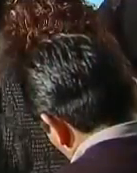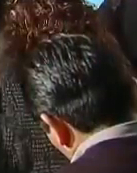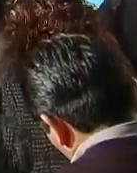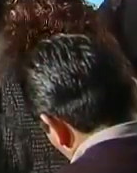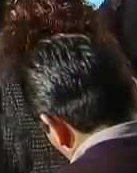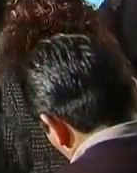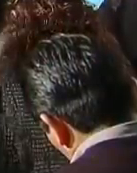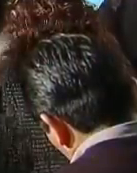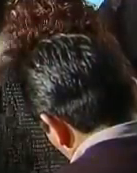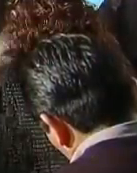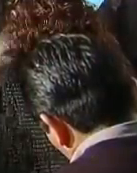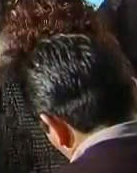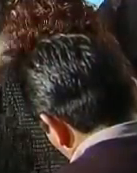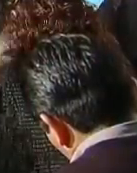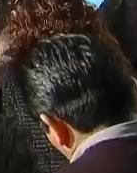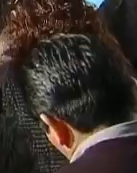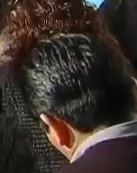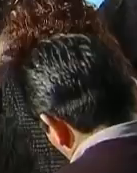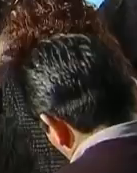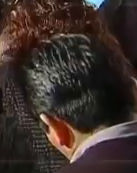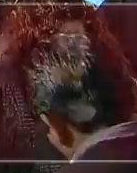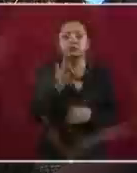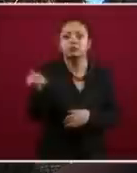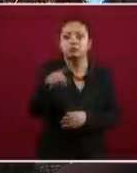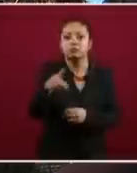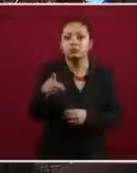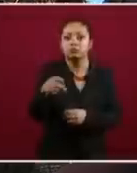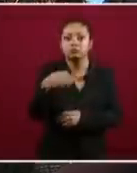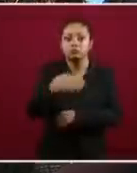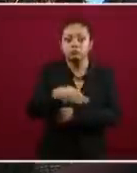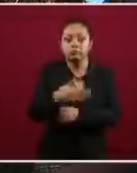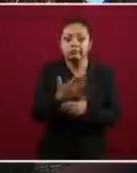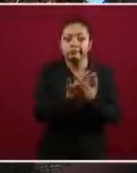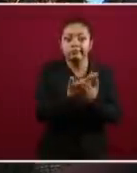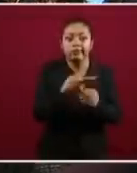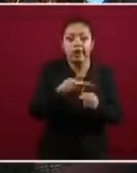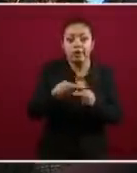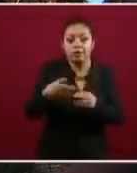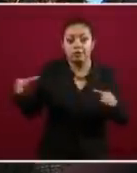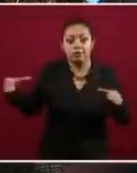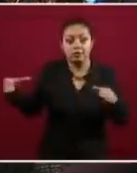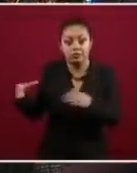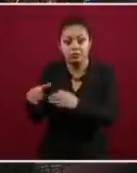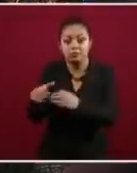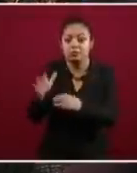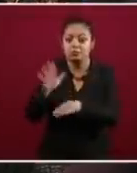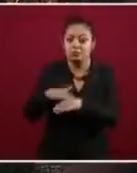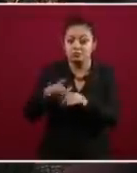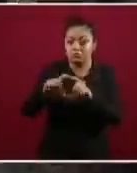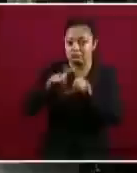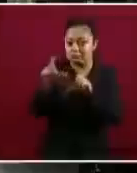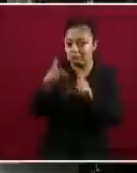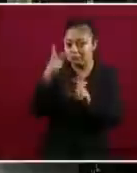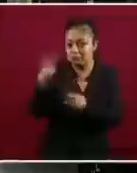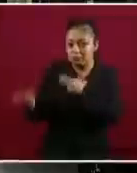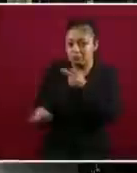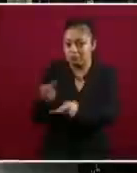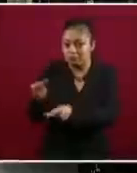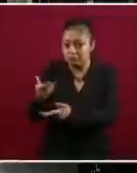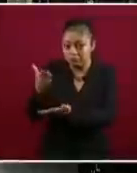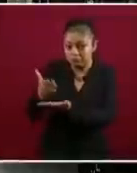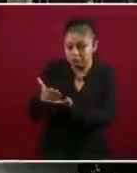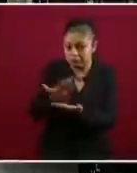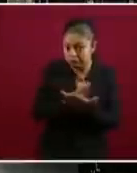de la gente de una consulta, podría frenar la obra temporalmente si es que se convoca esta consulta? Gracias, presidente. No, ni